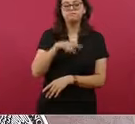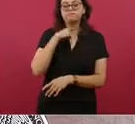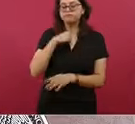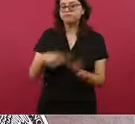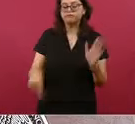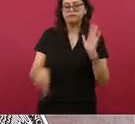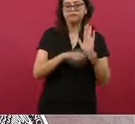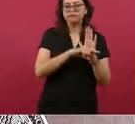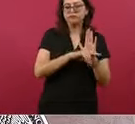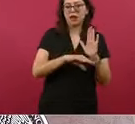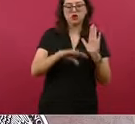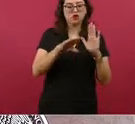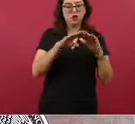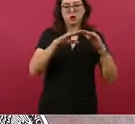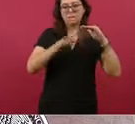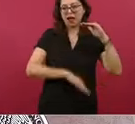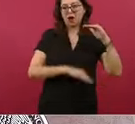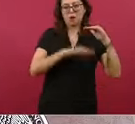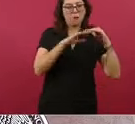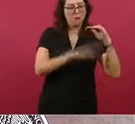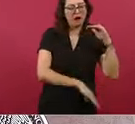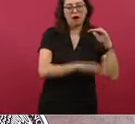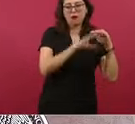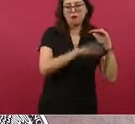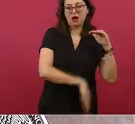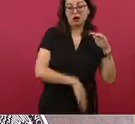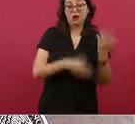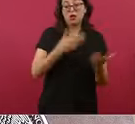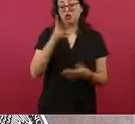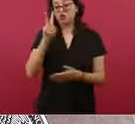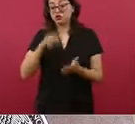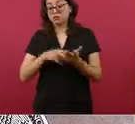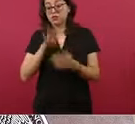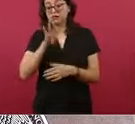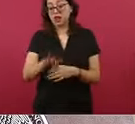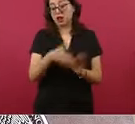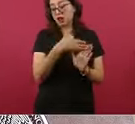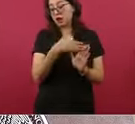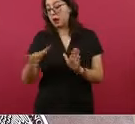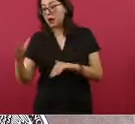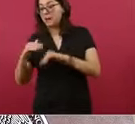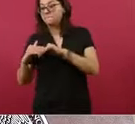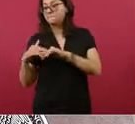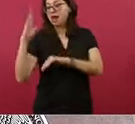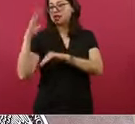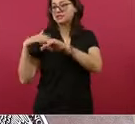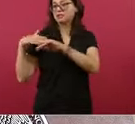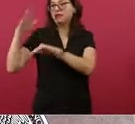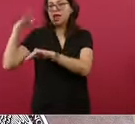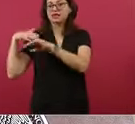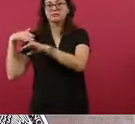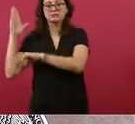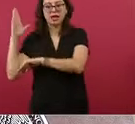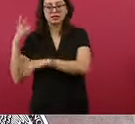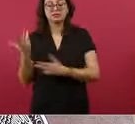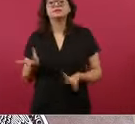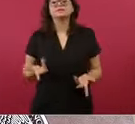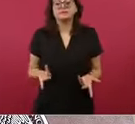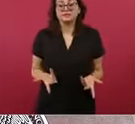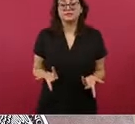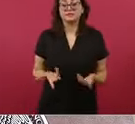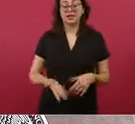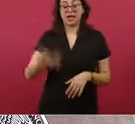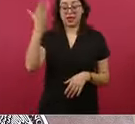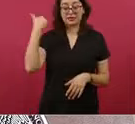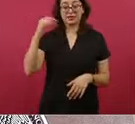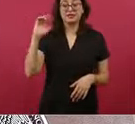mintiendo. Es decir, los directivos de Pemex en la época neoliberal gastaban más dinero de lo que obtenía la